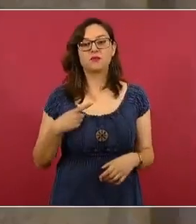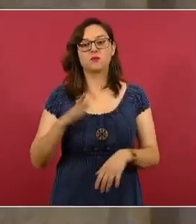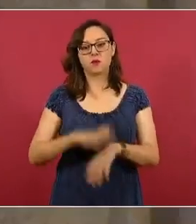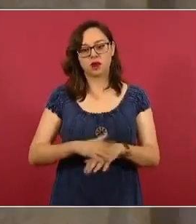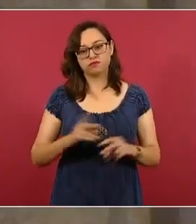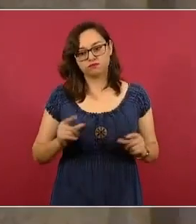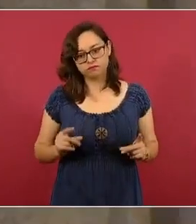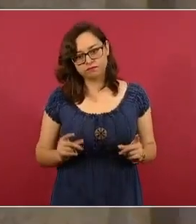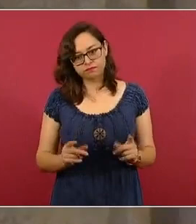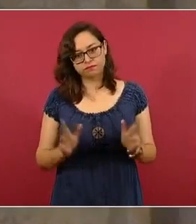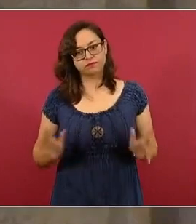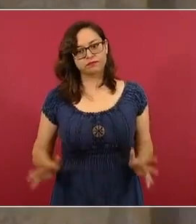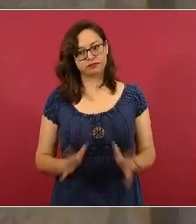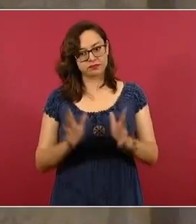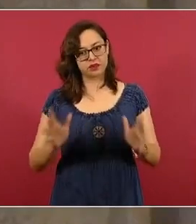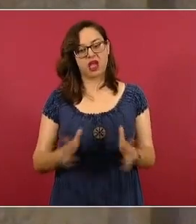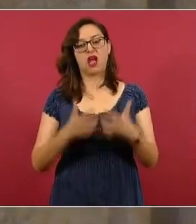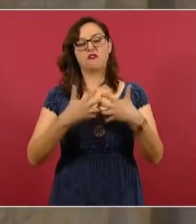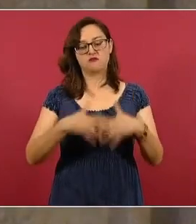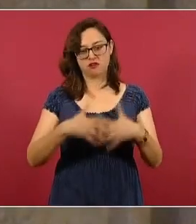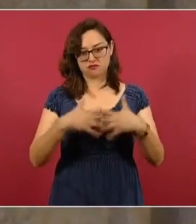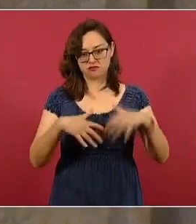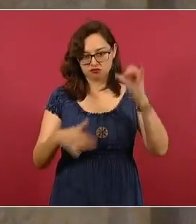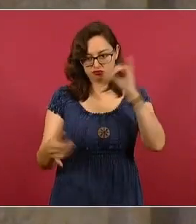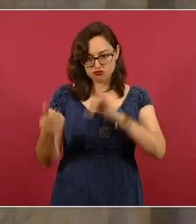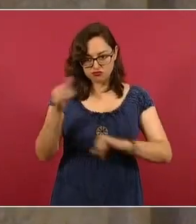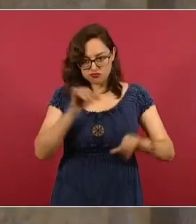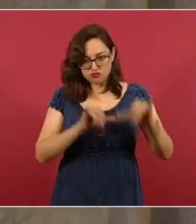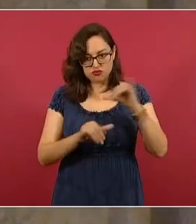de fertilizantes orgánicos,